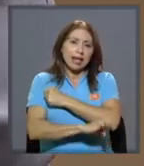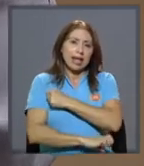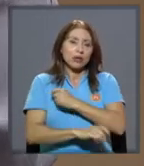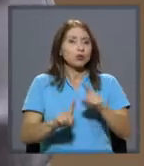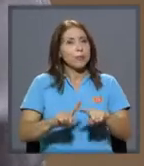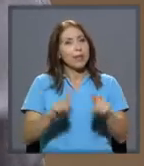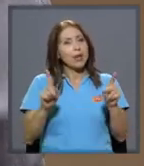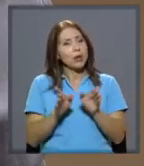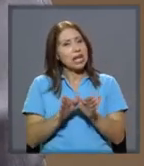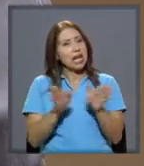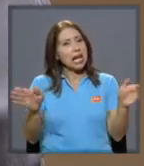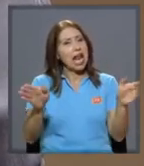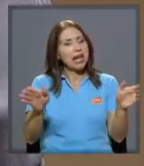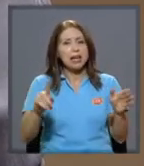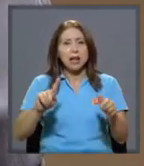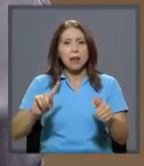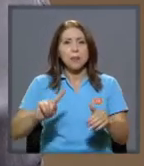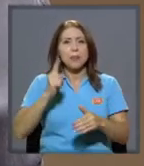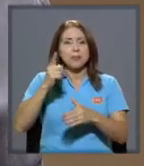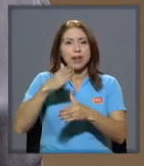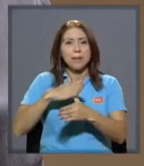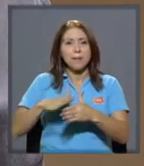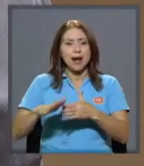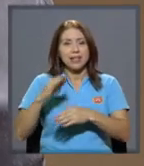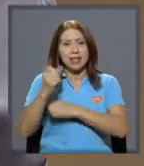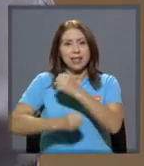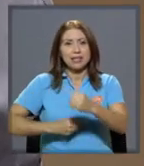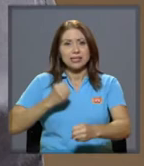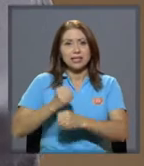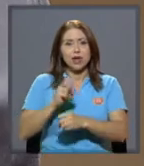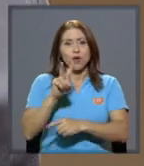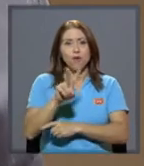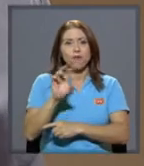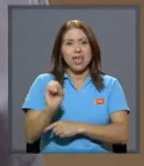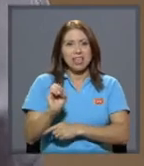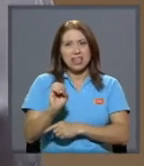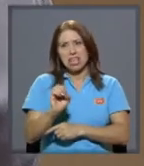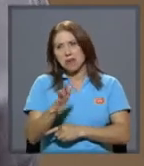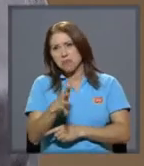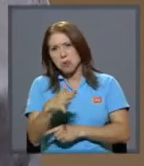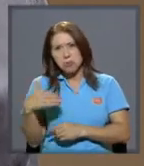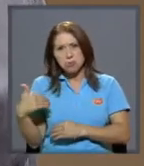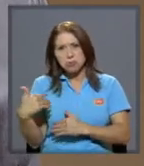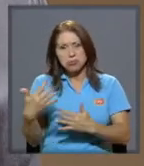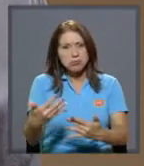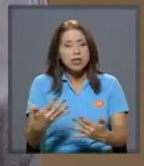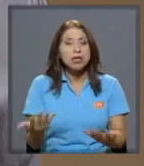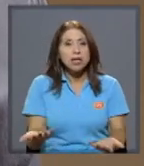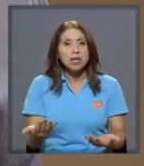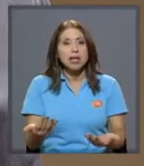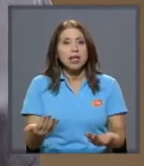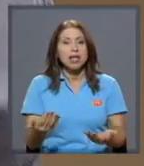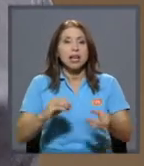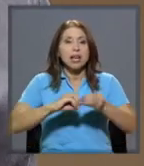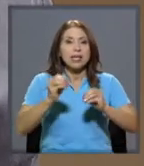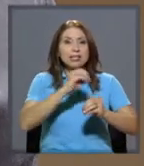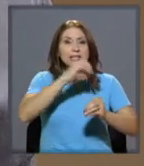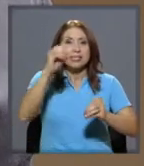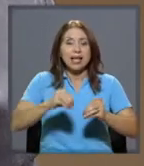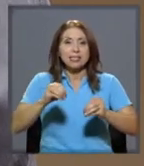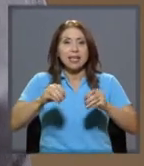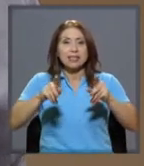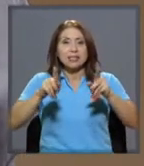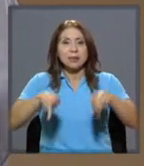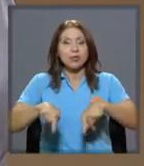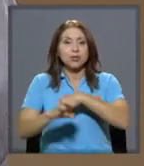general durante la primera parte del siglo XX y sobre todo alrededor del siglo XX, las tasas de inmigración